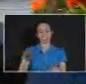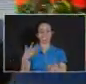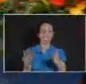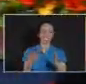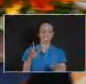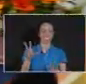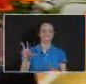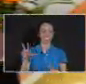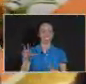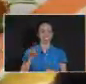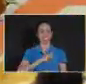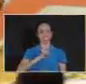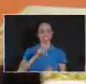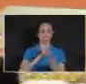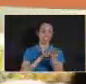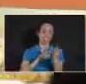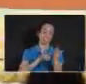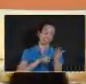ayudarlo.